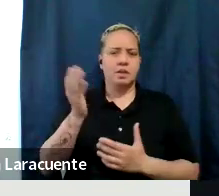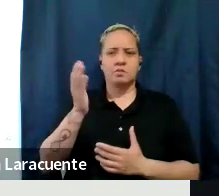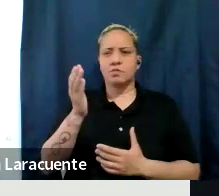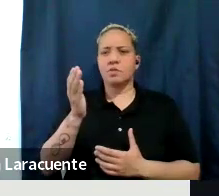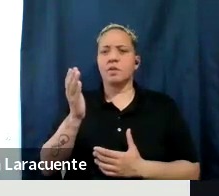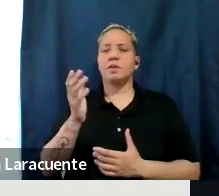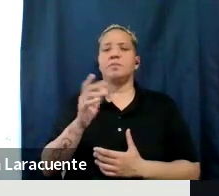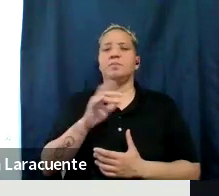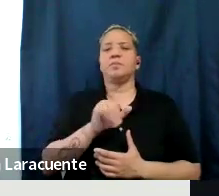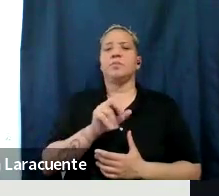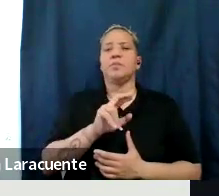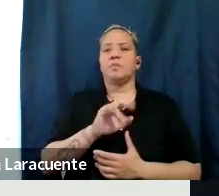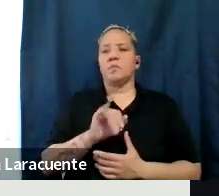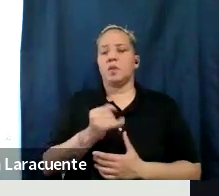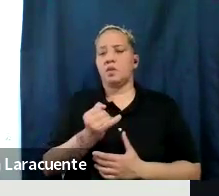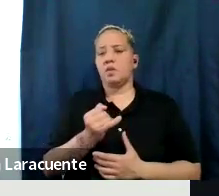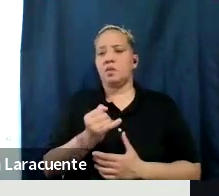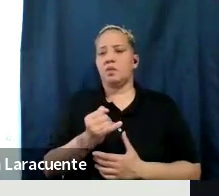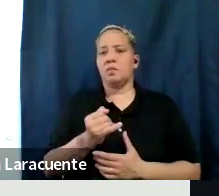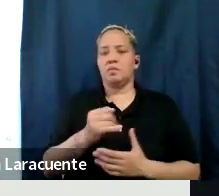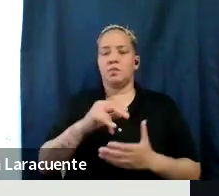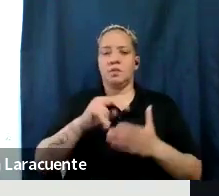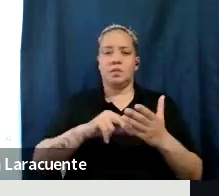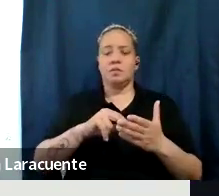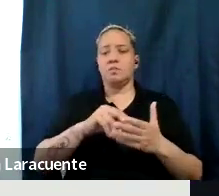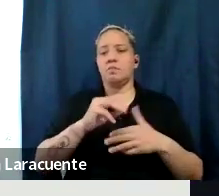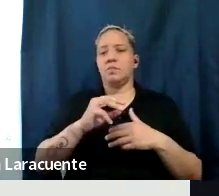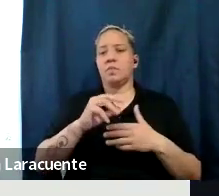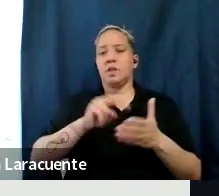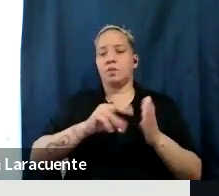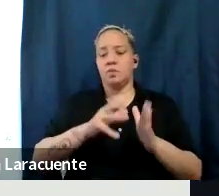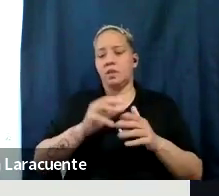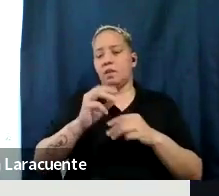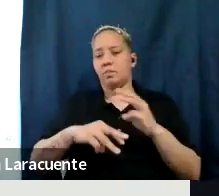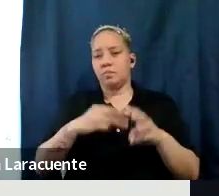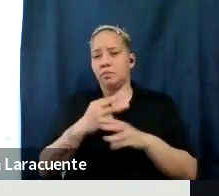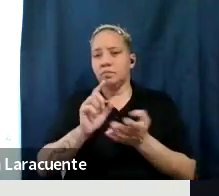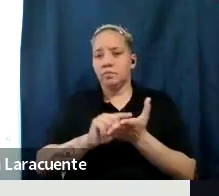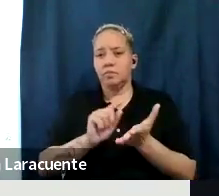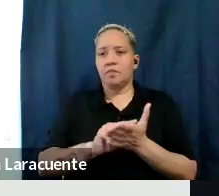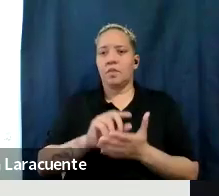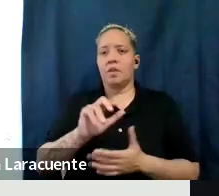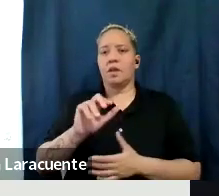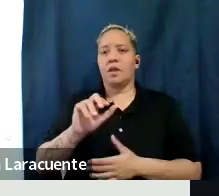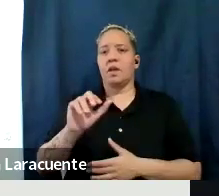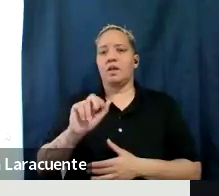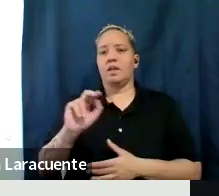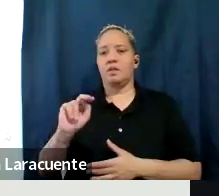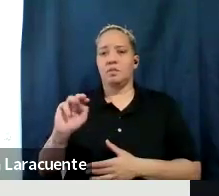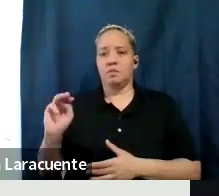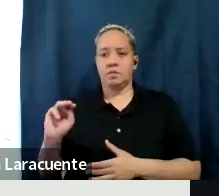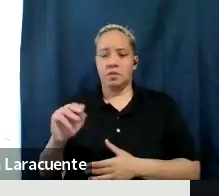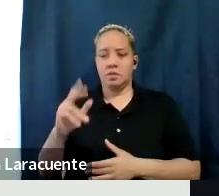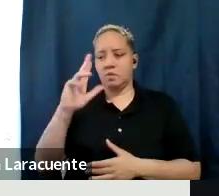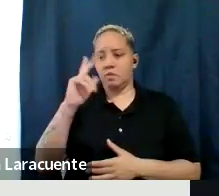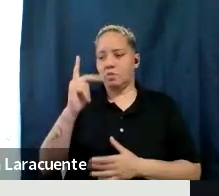mantiene Juan Ramón Jiménez para los lectores del Mundo, Ángela Negro Muñoz, que había conocido en esa entrevista